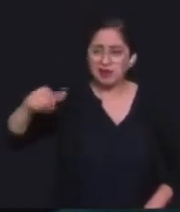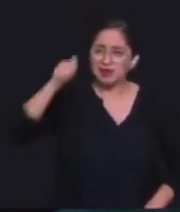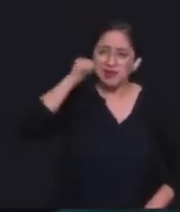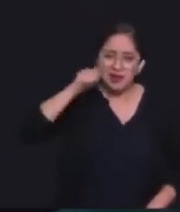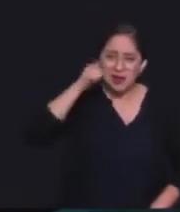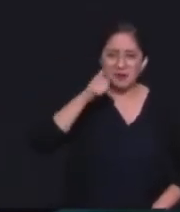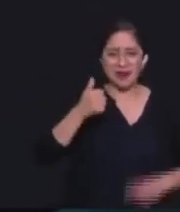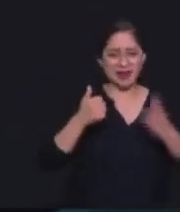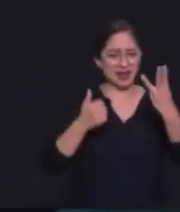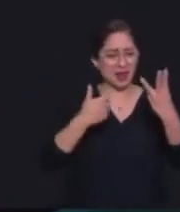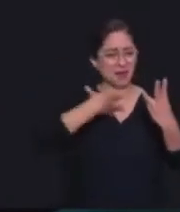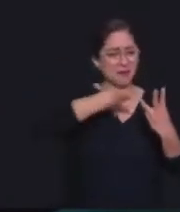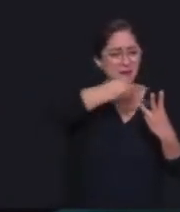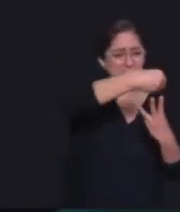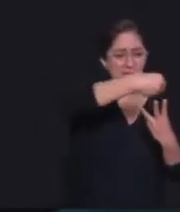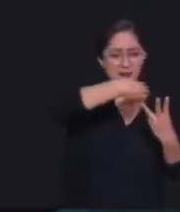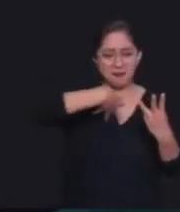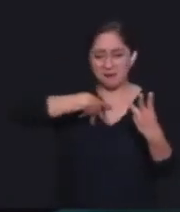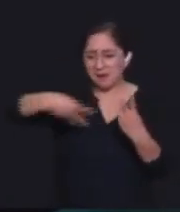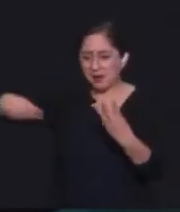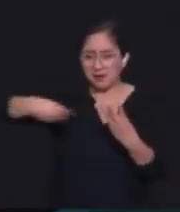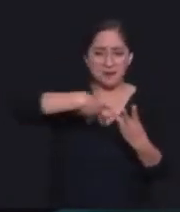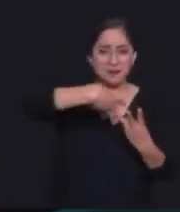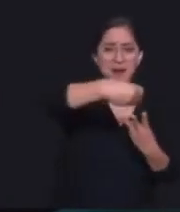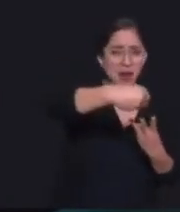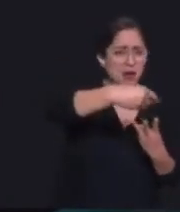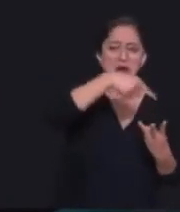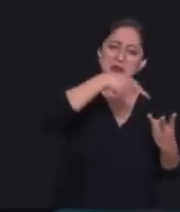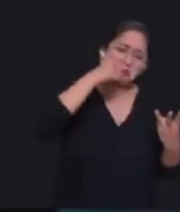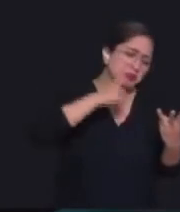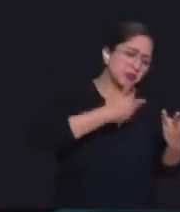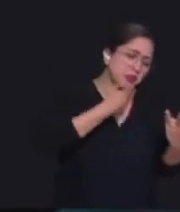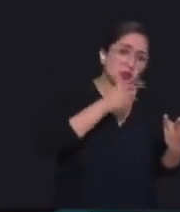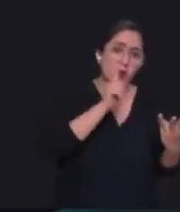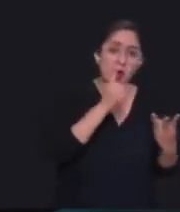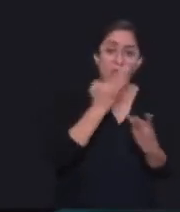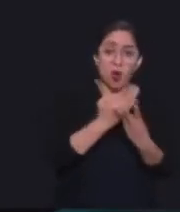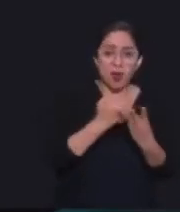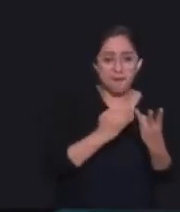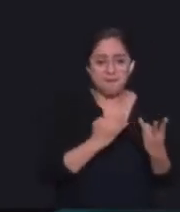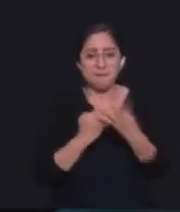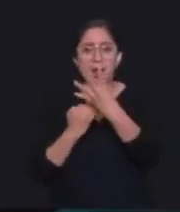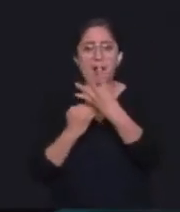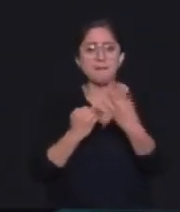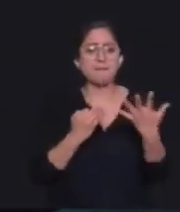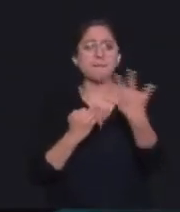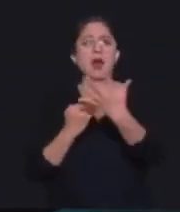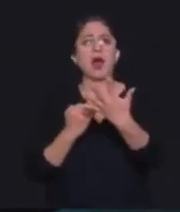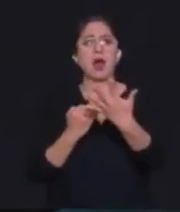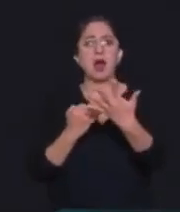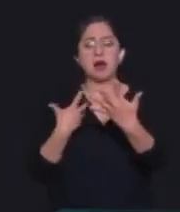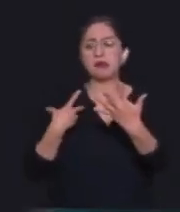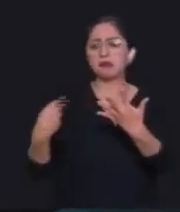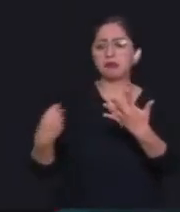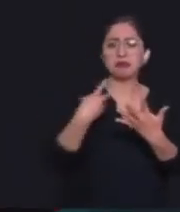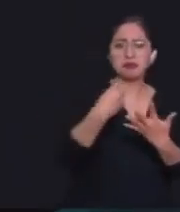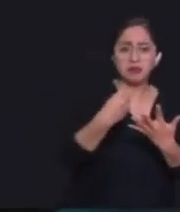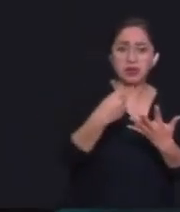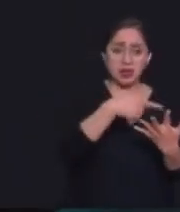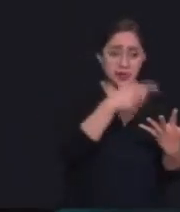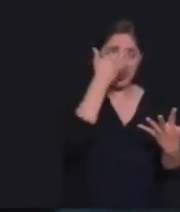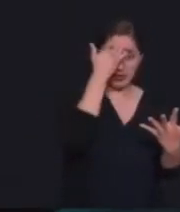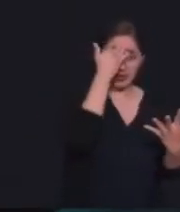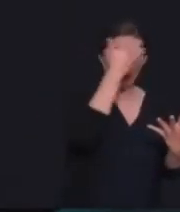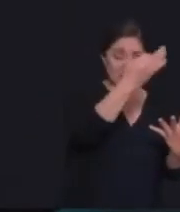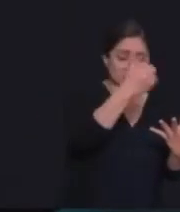variantes típicas o conocidas, este es de 5. Y además el intervalo que pasa entre una persona y otra infectada